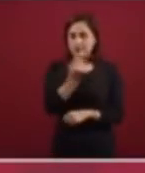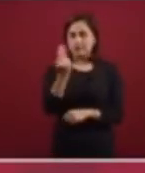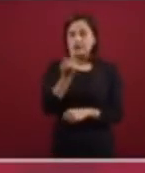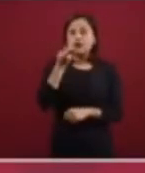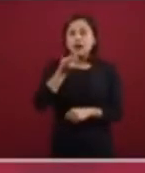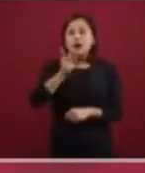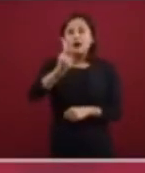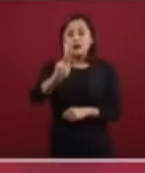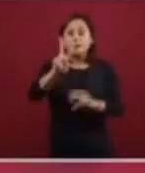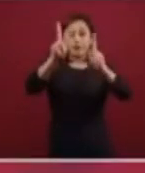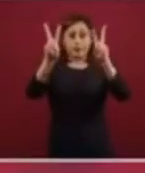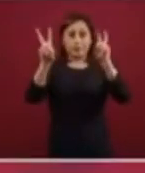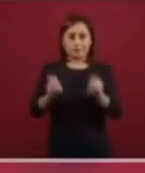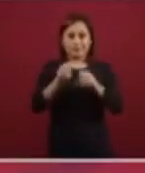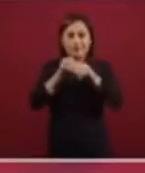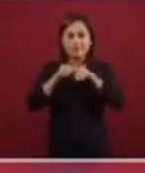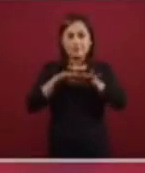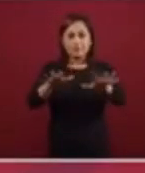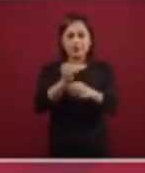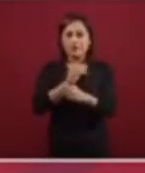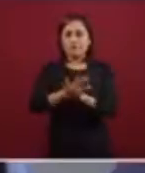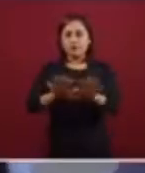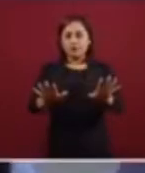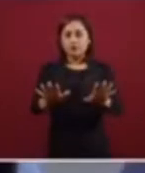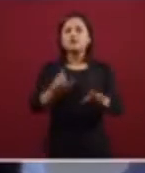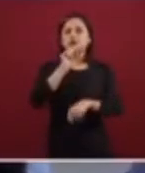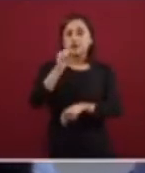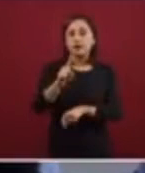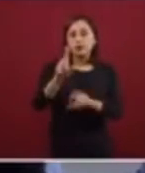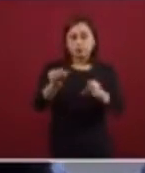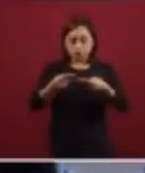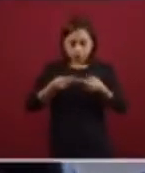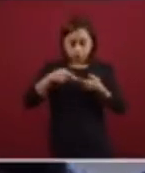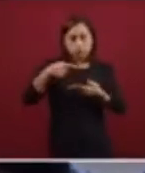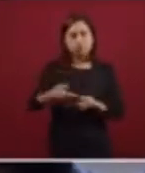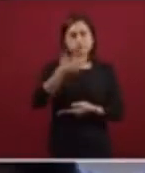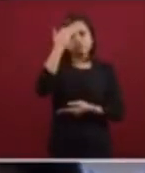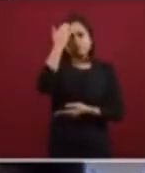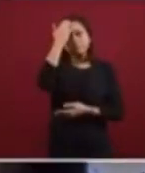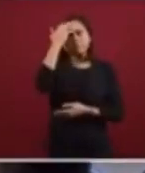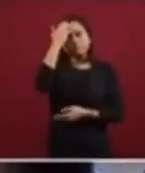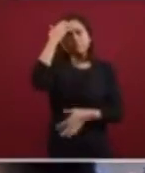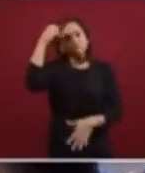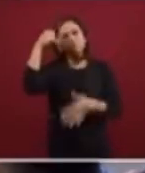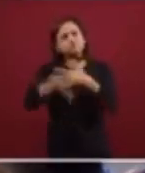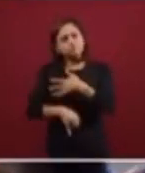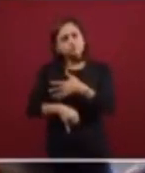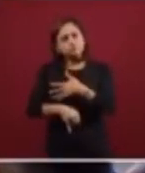información y de la capacidad de reflexión, de análisis,